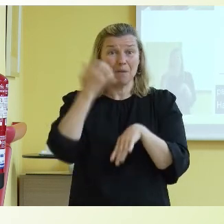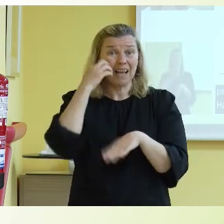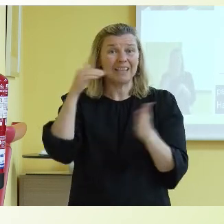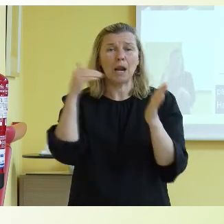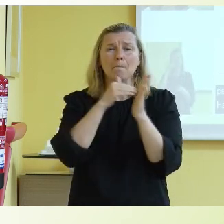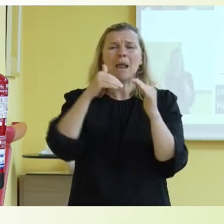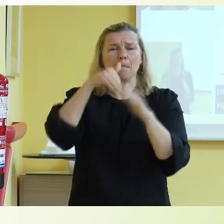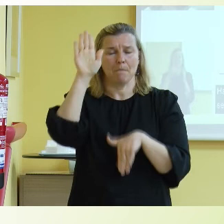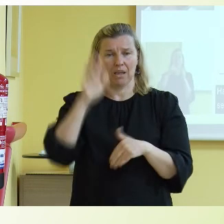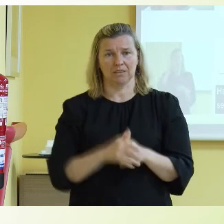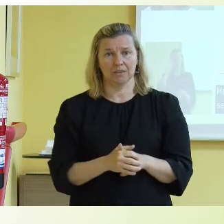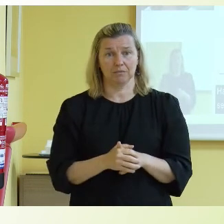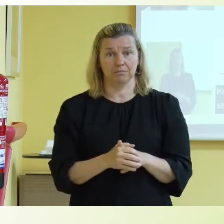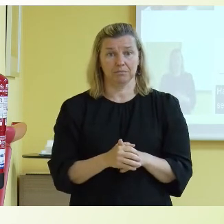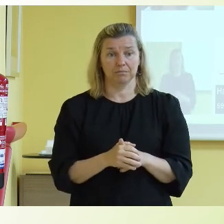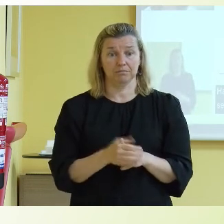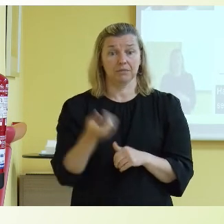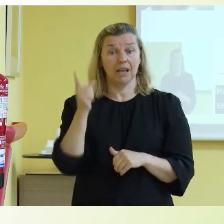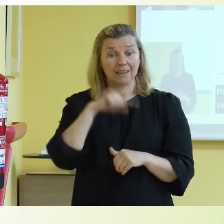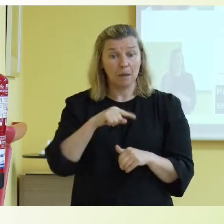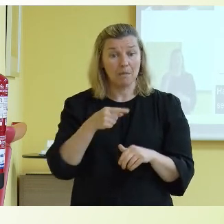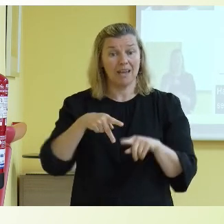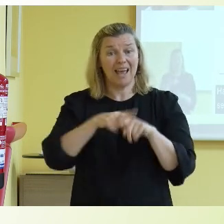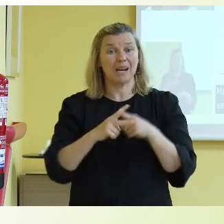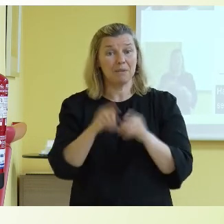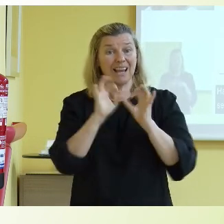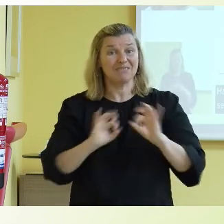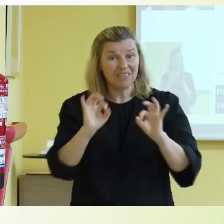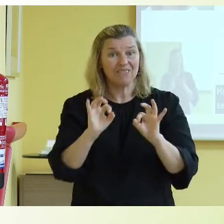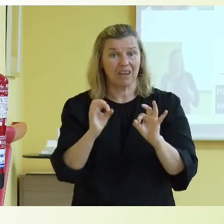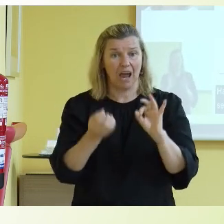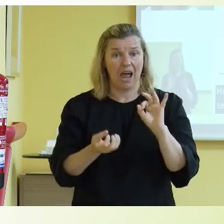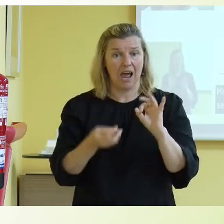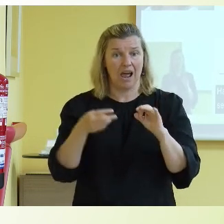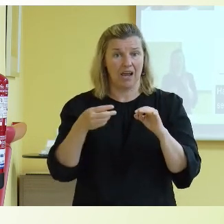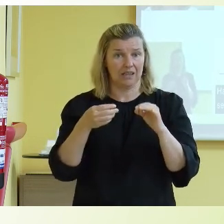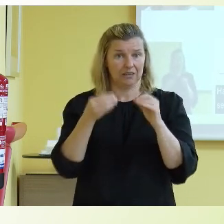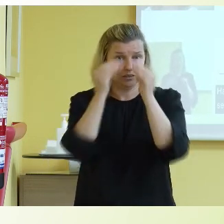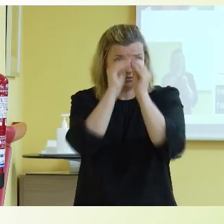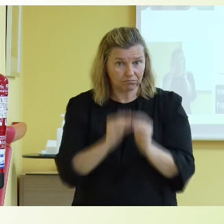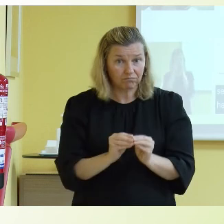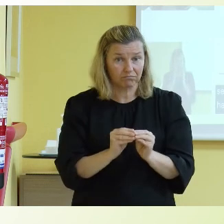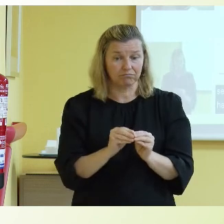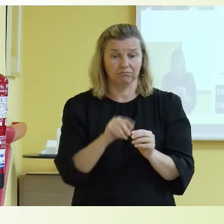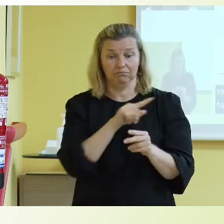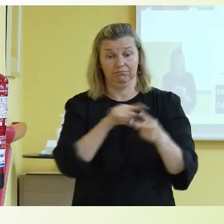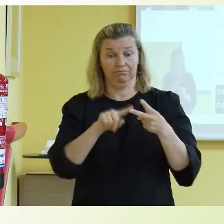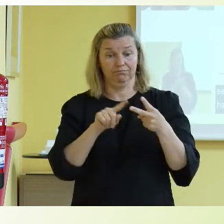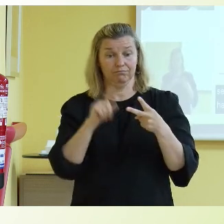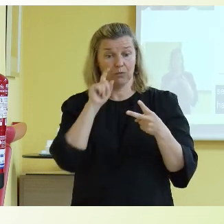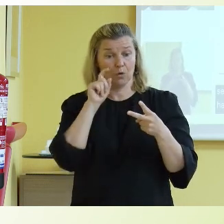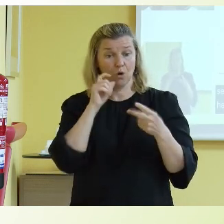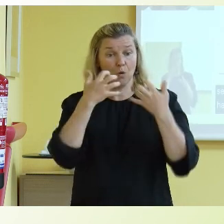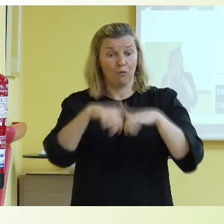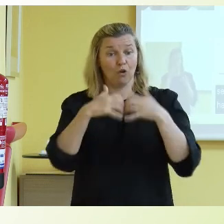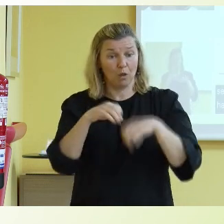En primer lugar, se han desarrollado herramientas específicas para el proyecto. Una de ellas es el tesauro de funcionamiento de Orfanet y